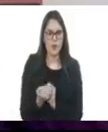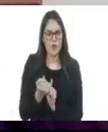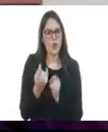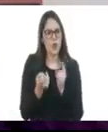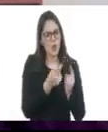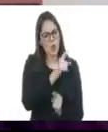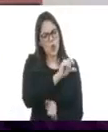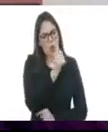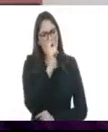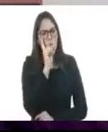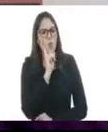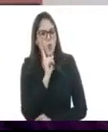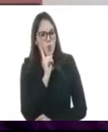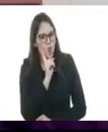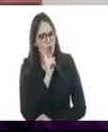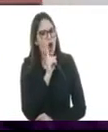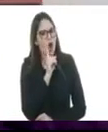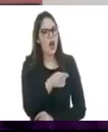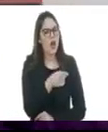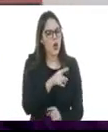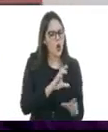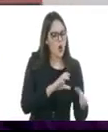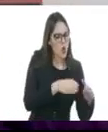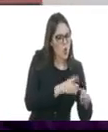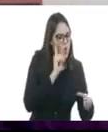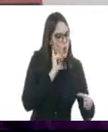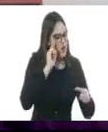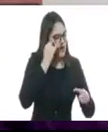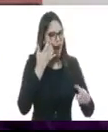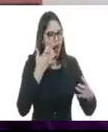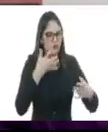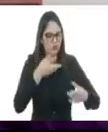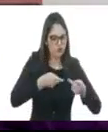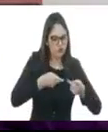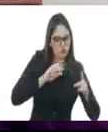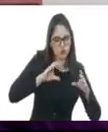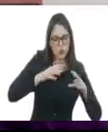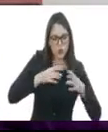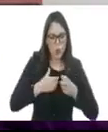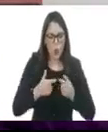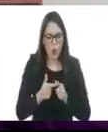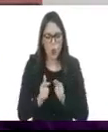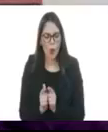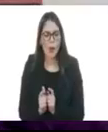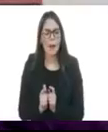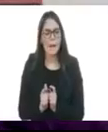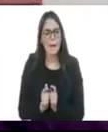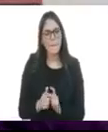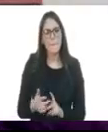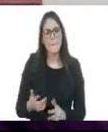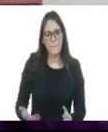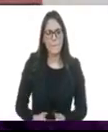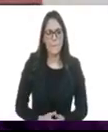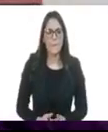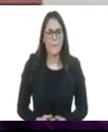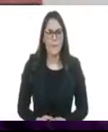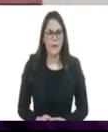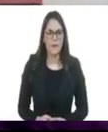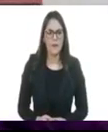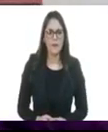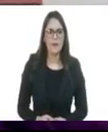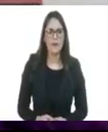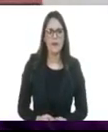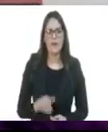indígenas organizadas y a través de darle seguimiento a este